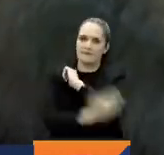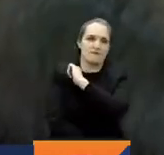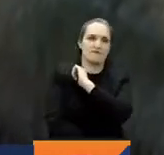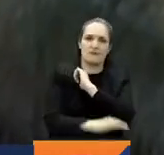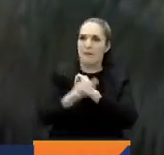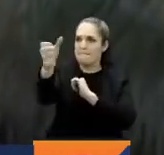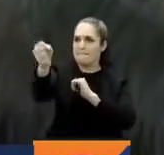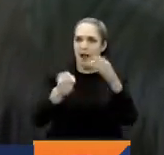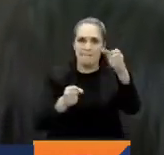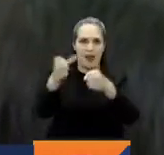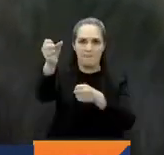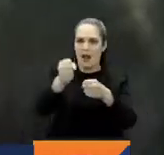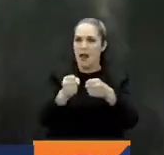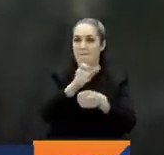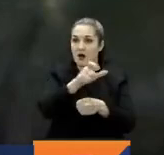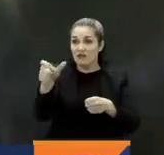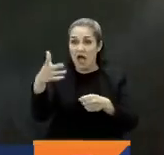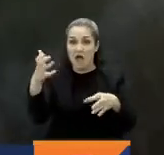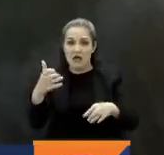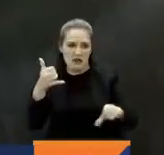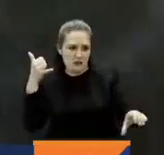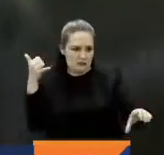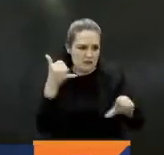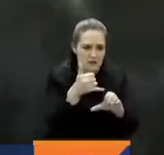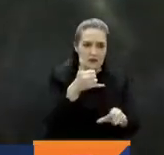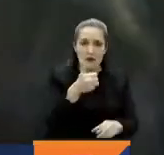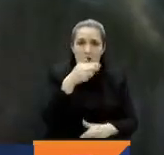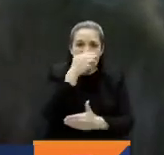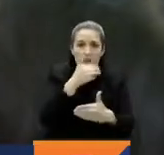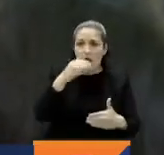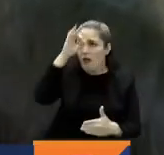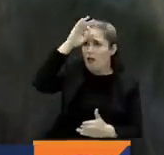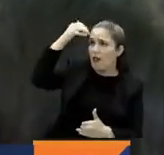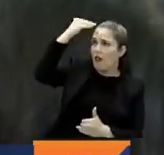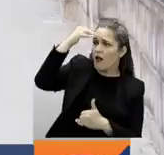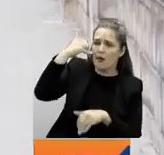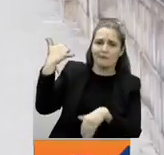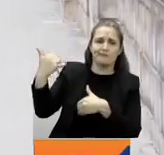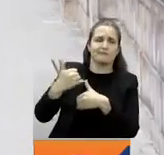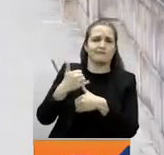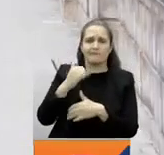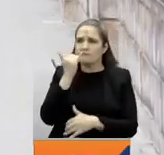a quienes han pretendido quitarle la inocencia a los niños de nuestro país.